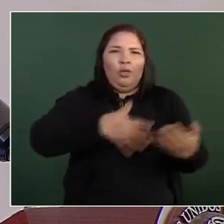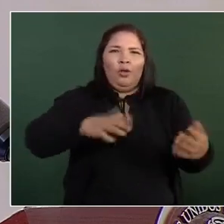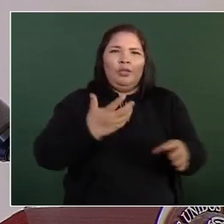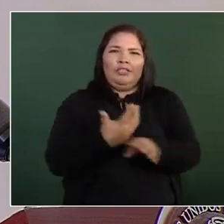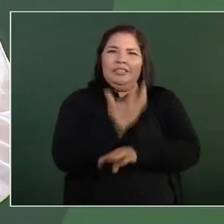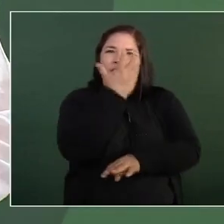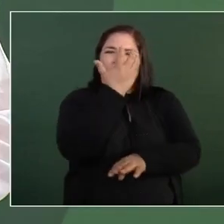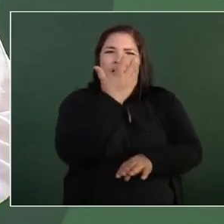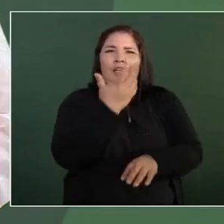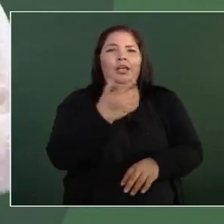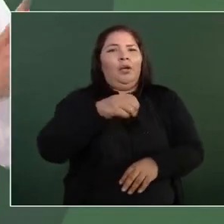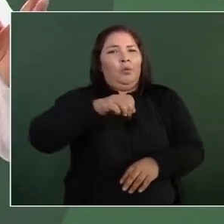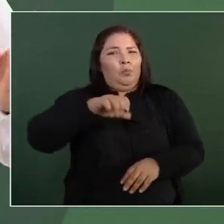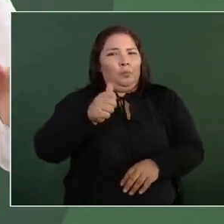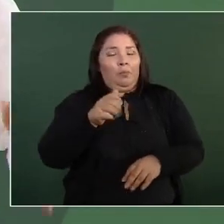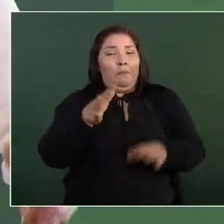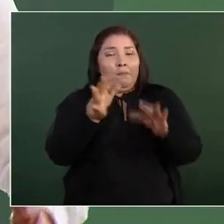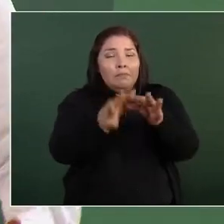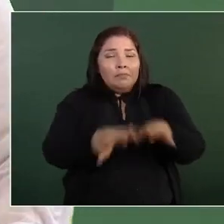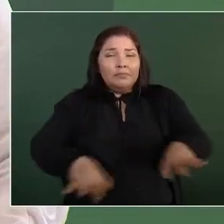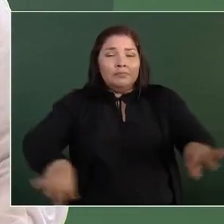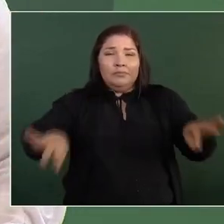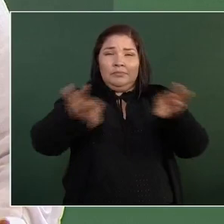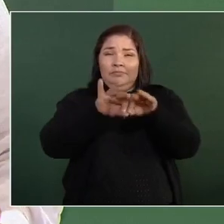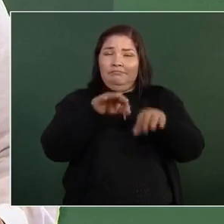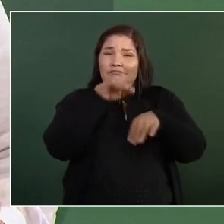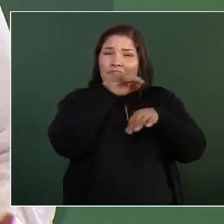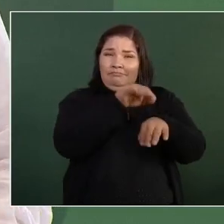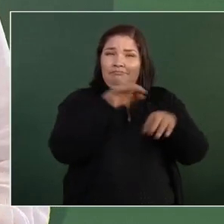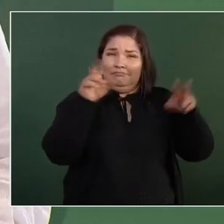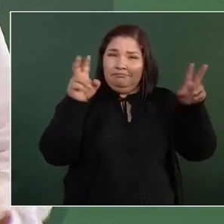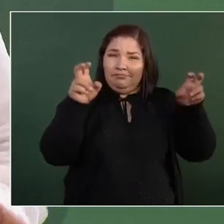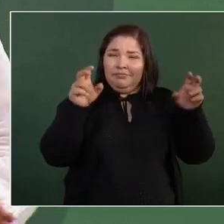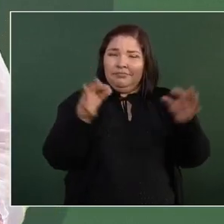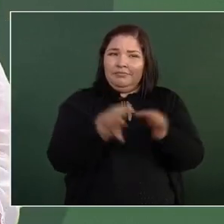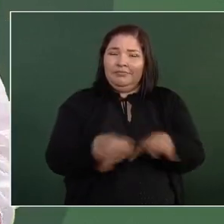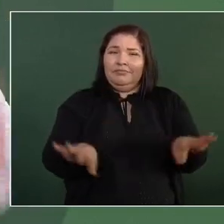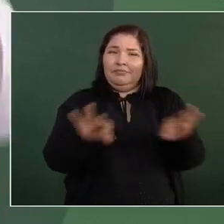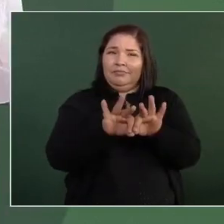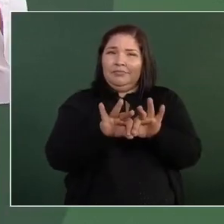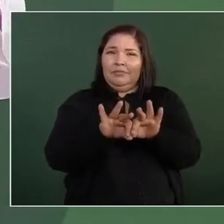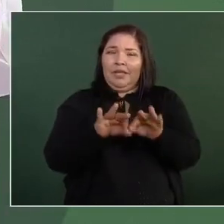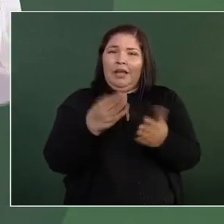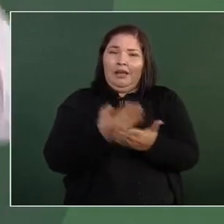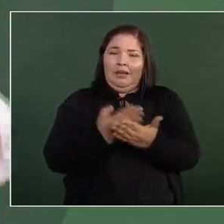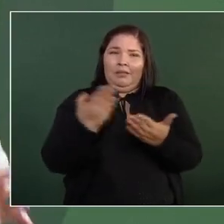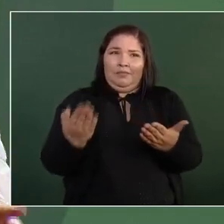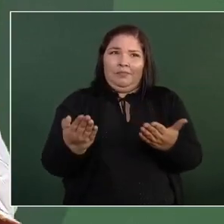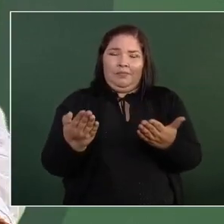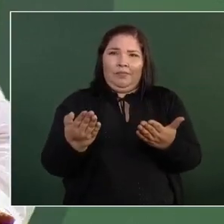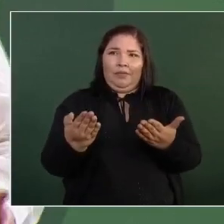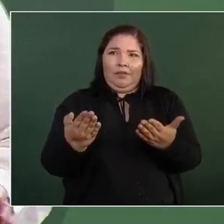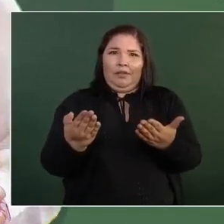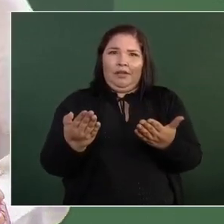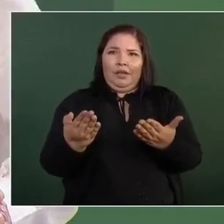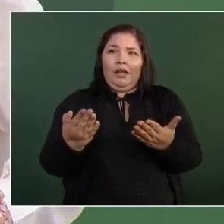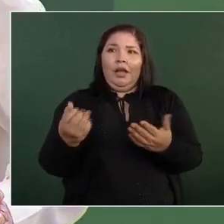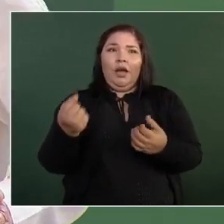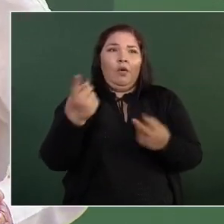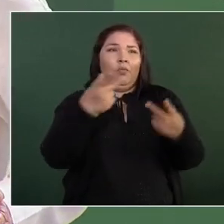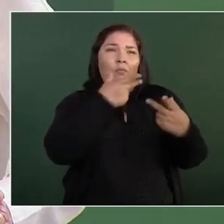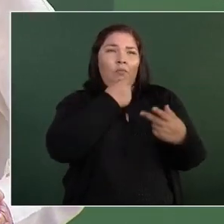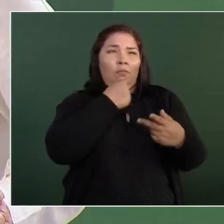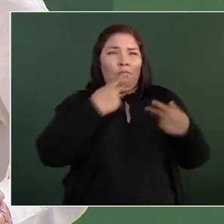Un tema muy importante que ha ocurrido con el presidente Andrés Manuel es que ahora, ya me preguntaron los periodistas